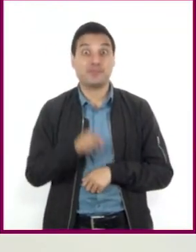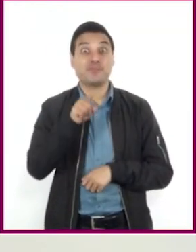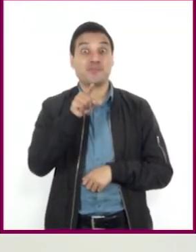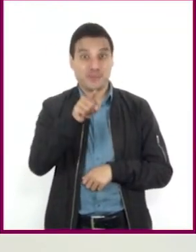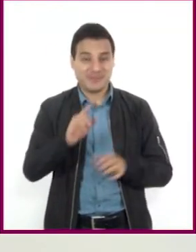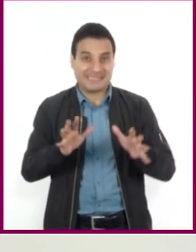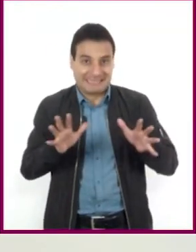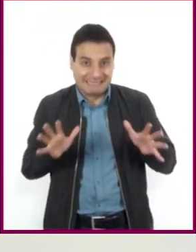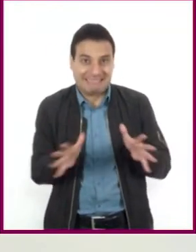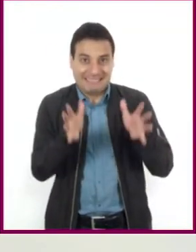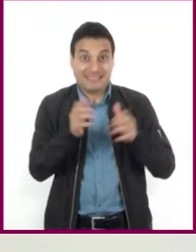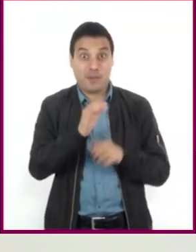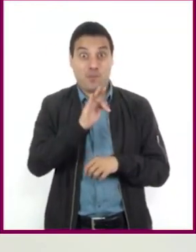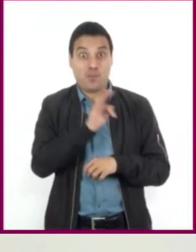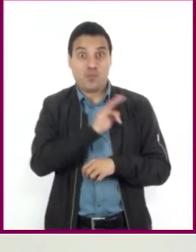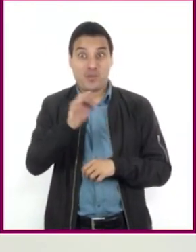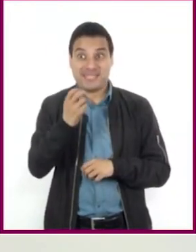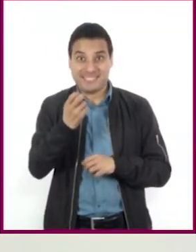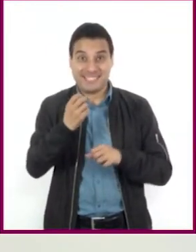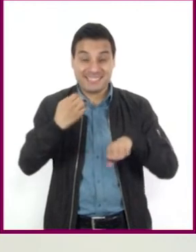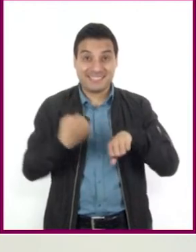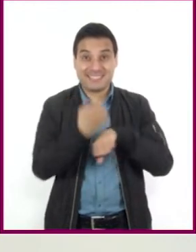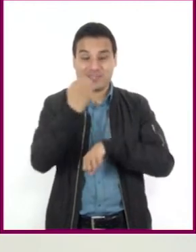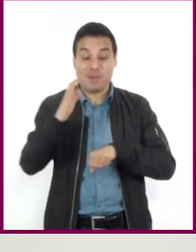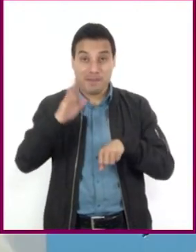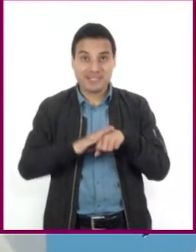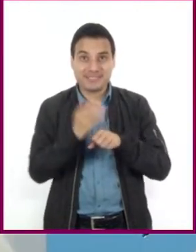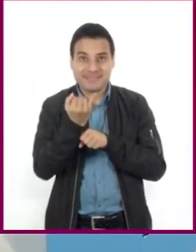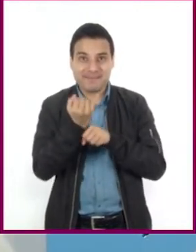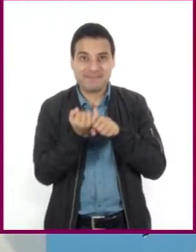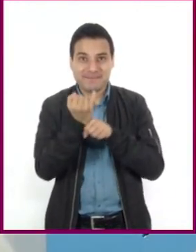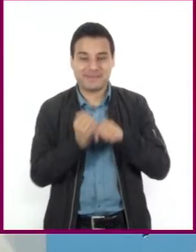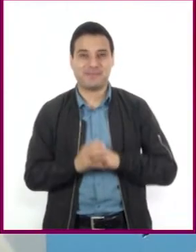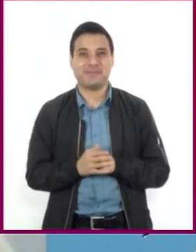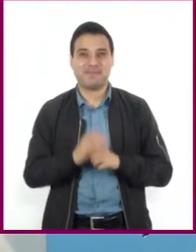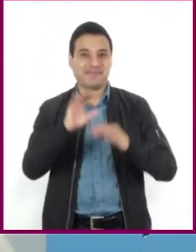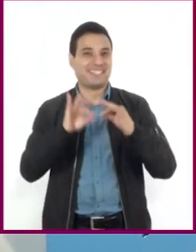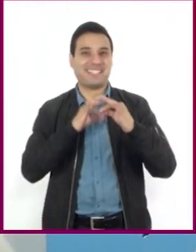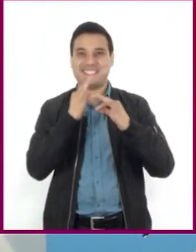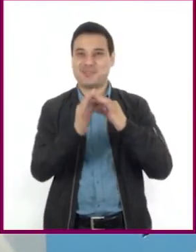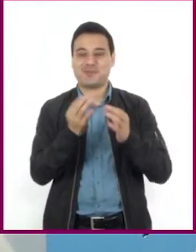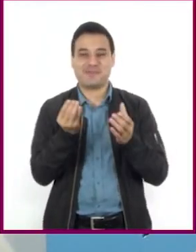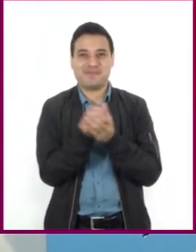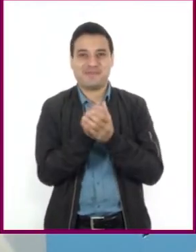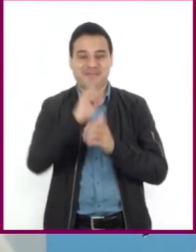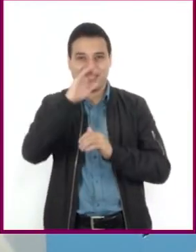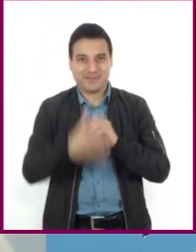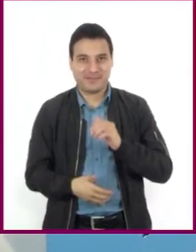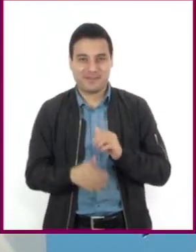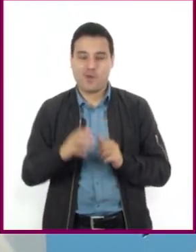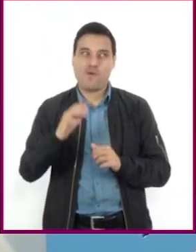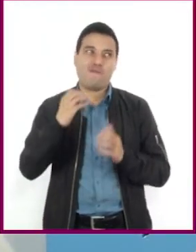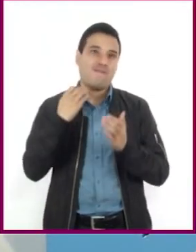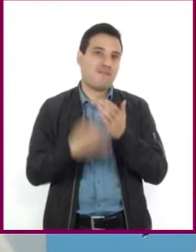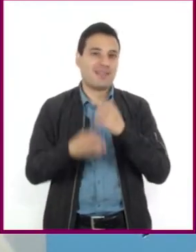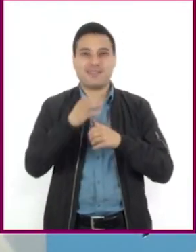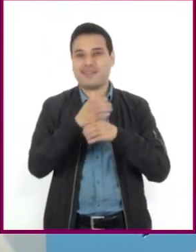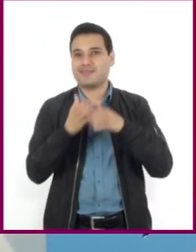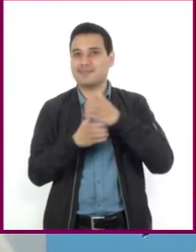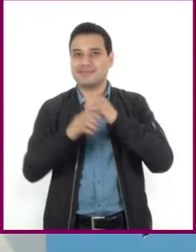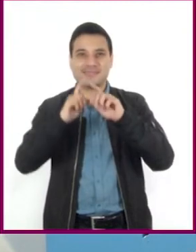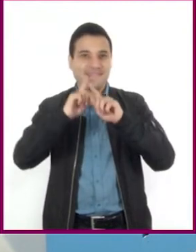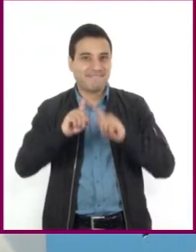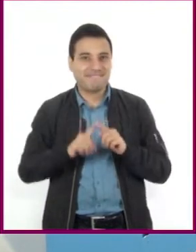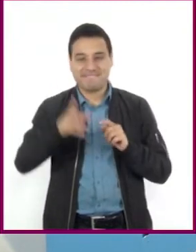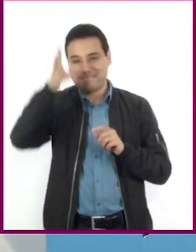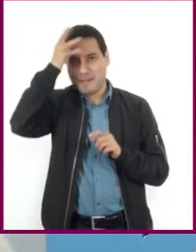a descubrir más acerca de esta entidad! ¡Listo! Terminamos. Pero aún nos queda mucho por explorar